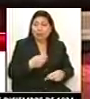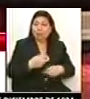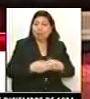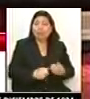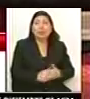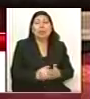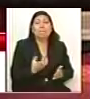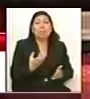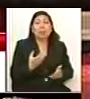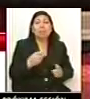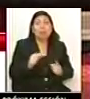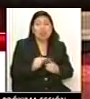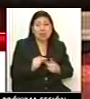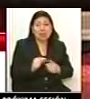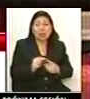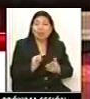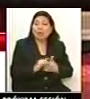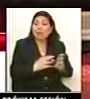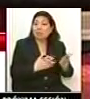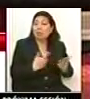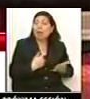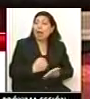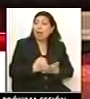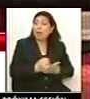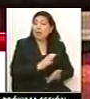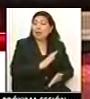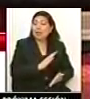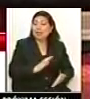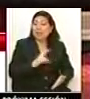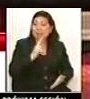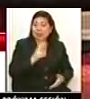productoras de papa, de quinoa y otros, que están esperando la atención del Estado.